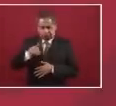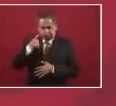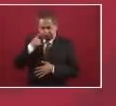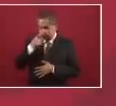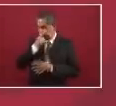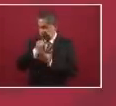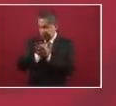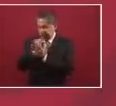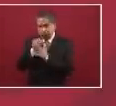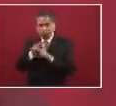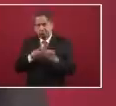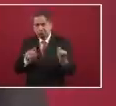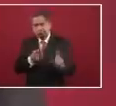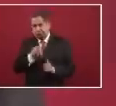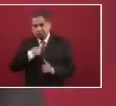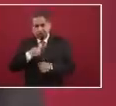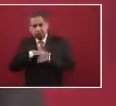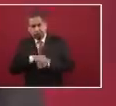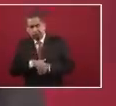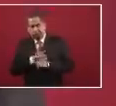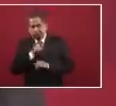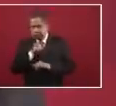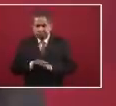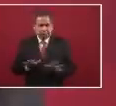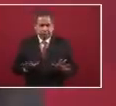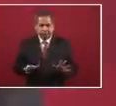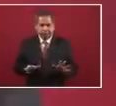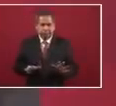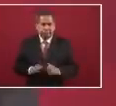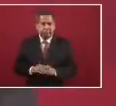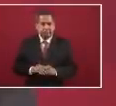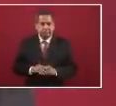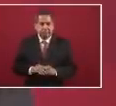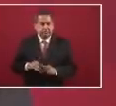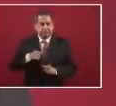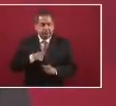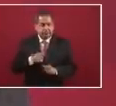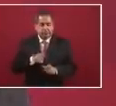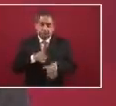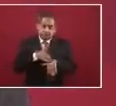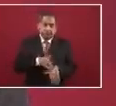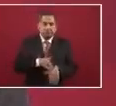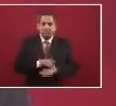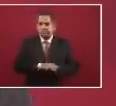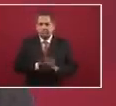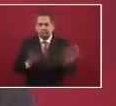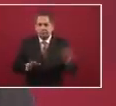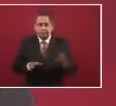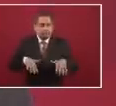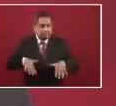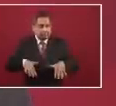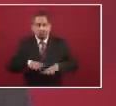eso de las facturas falsas empezó hace unos años